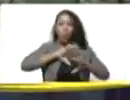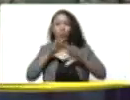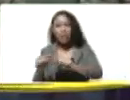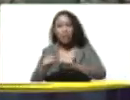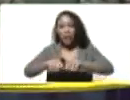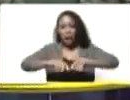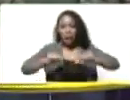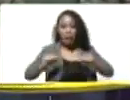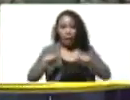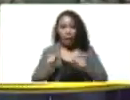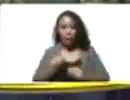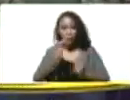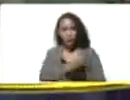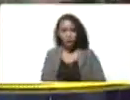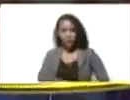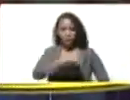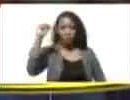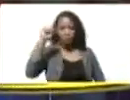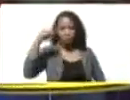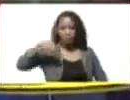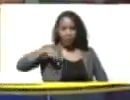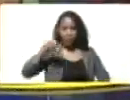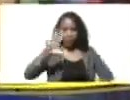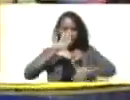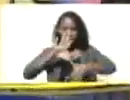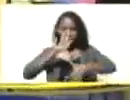tierra de los libertadores de América.